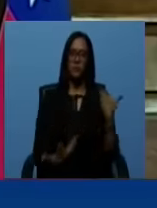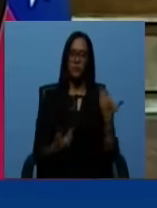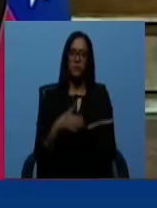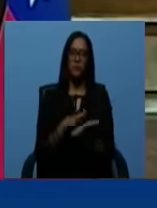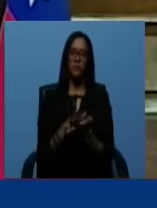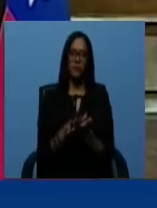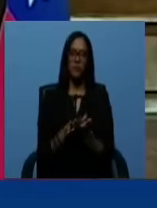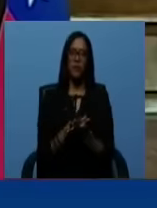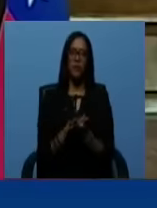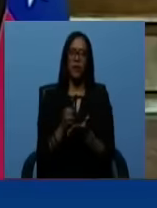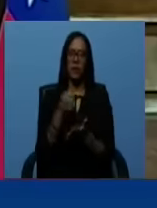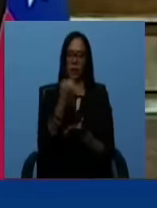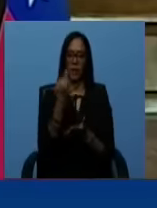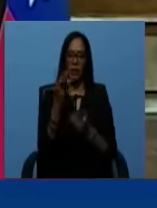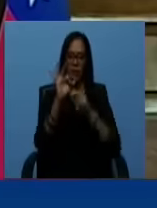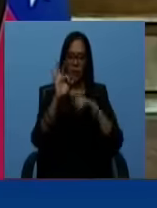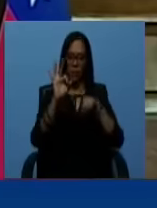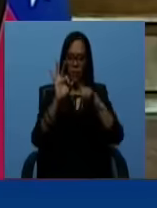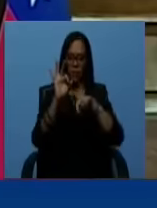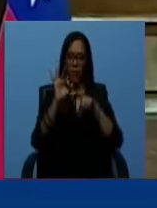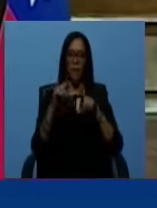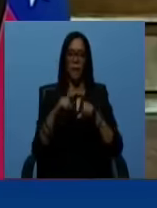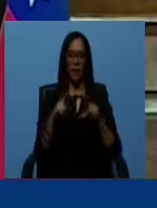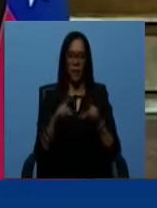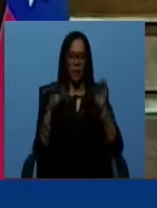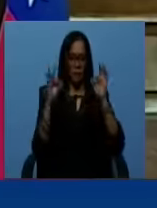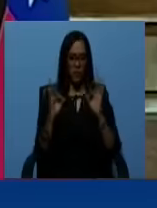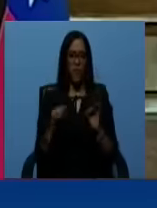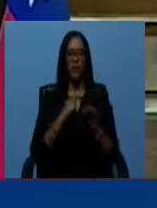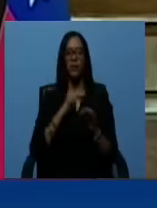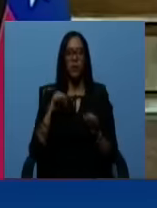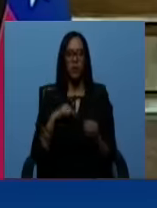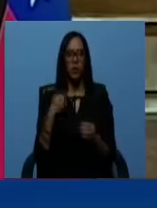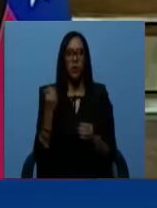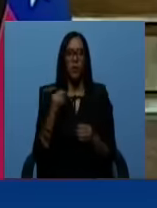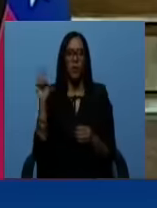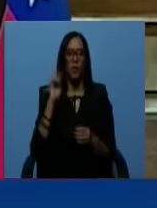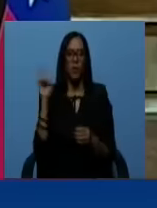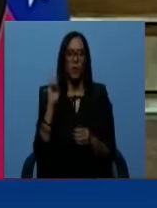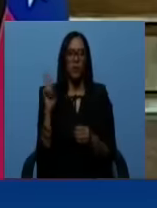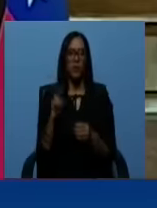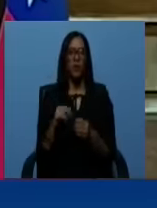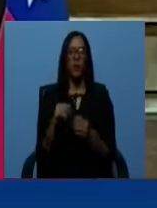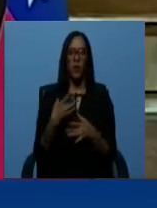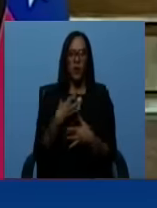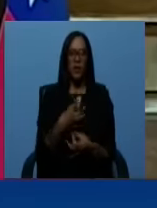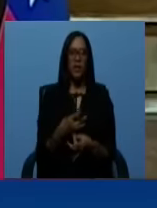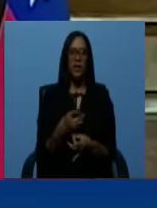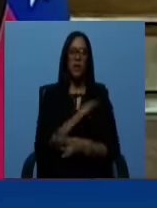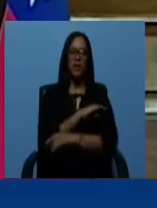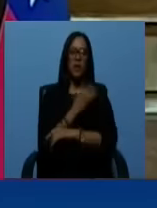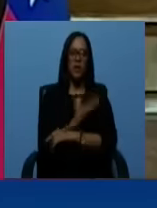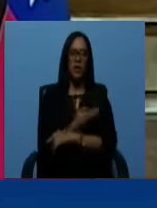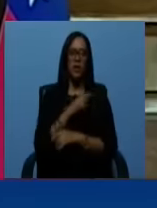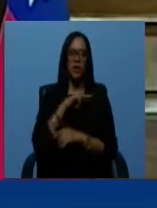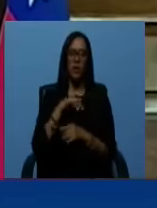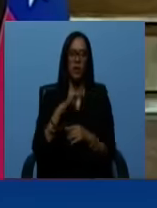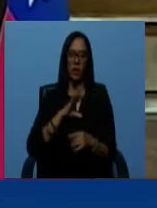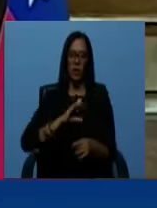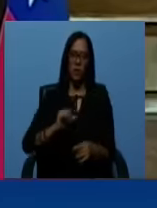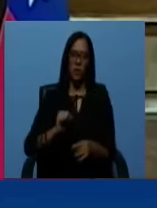las multimonedas, pero definitivamente a nosotros como venezolanos nos interesa fortalecer nuestra